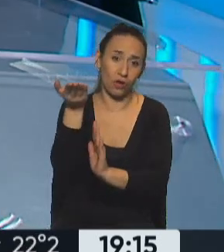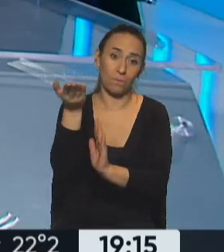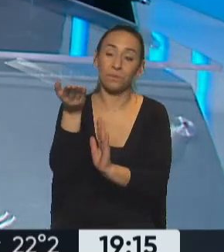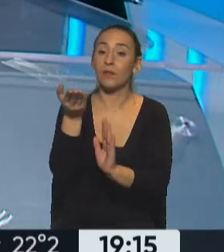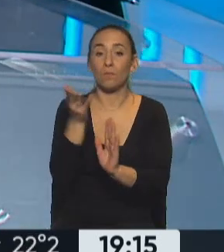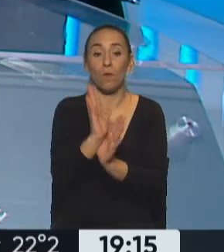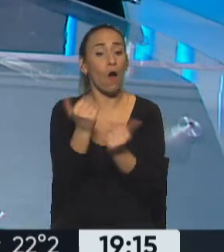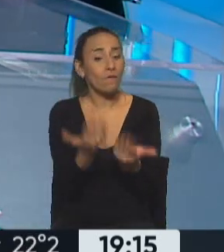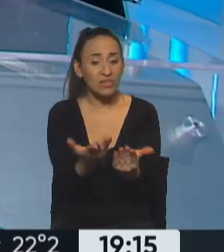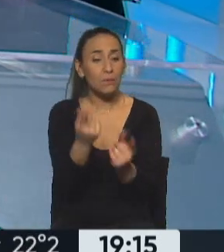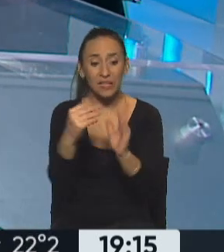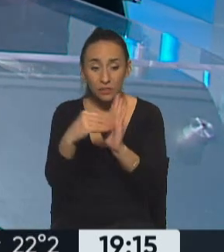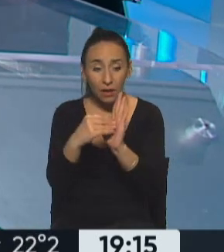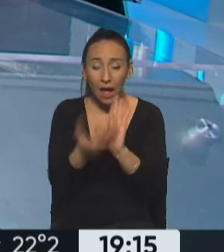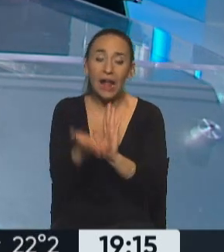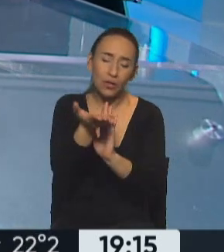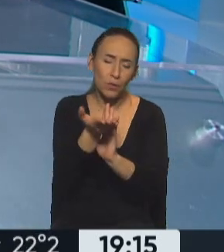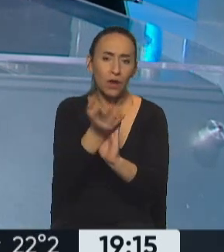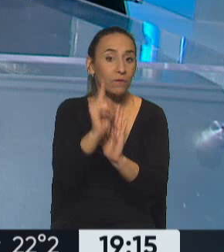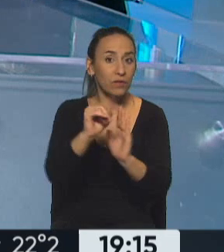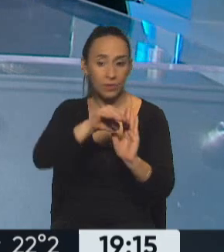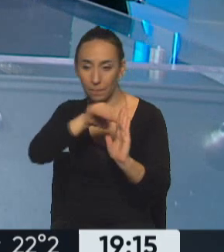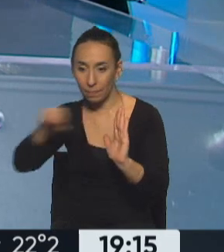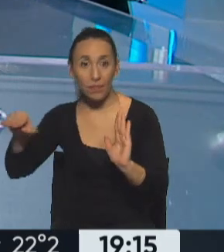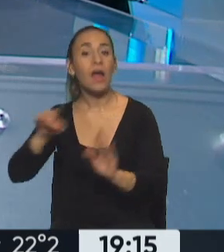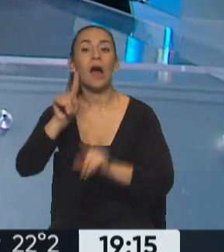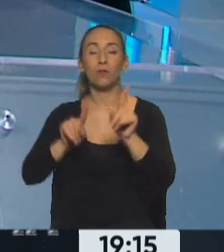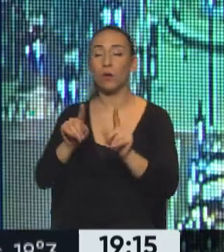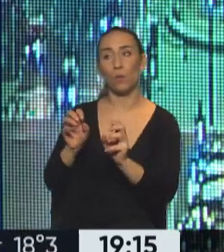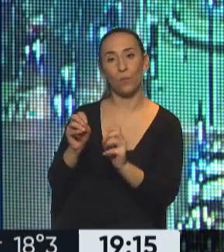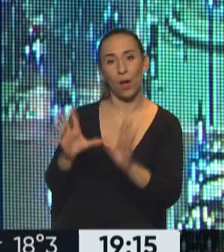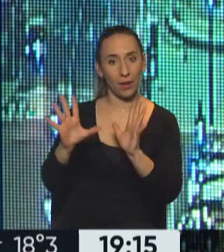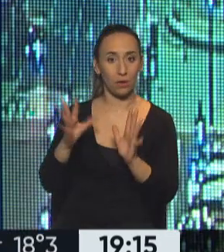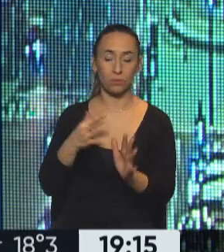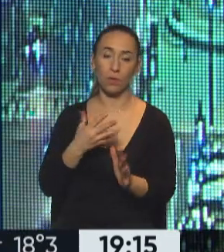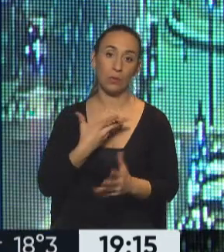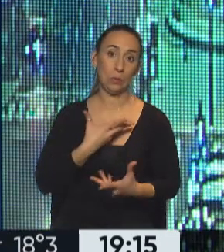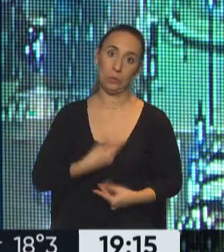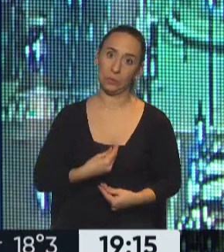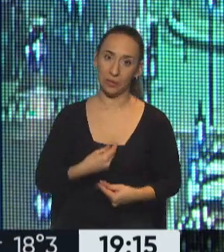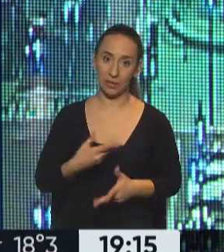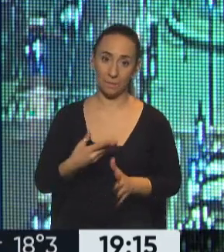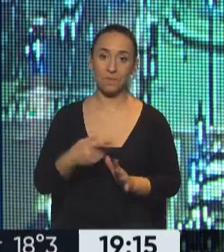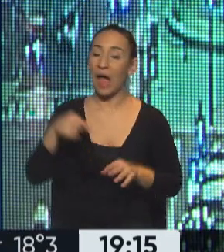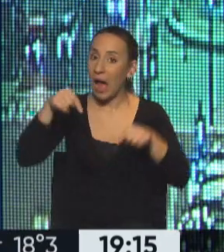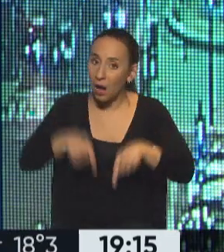Ya está. bueno, una parte de la población va a decir, uff, qué alivio. Ahí va. Y con eso, en este momento